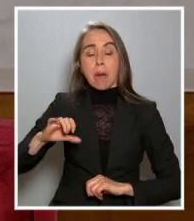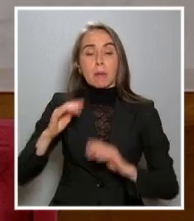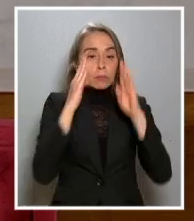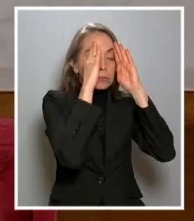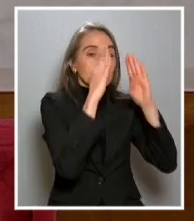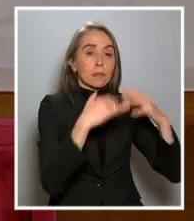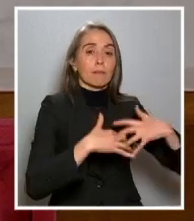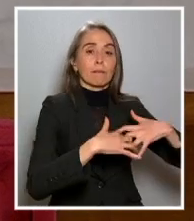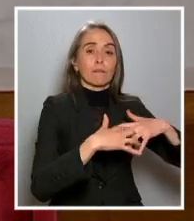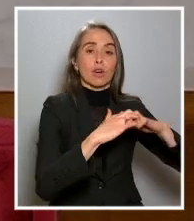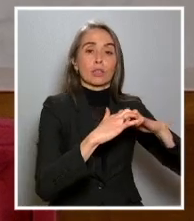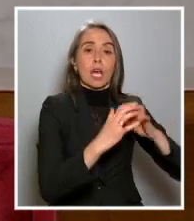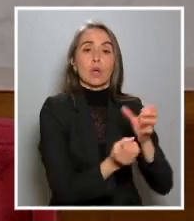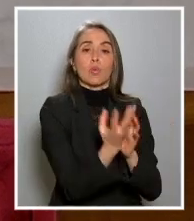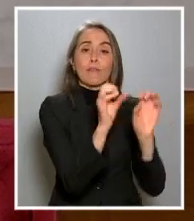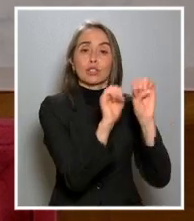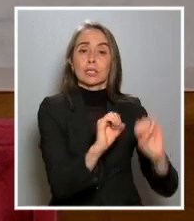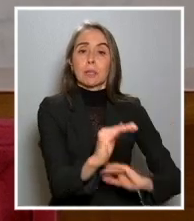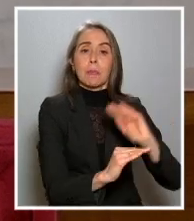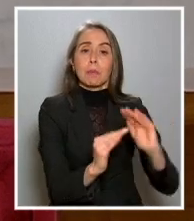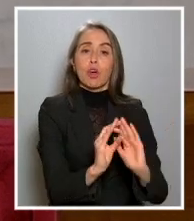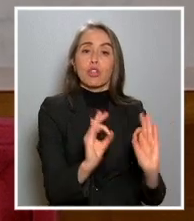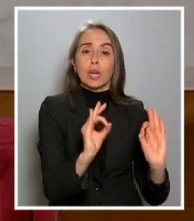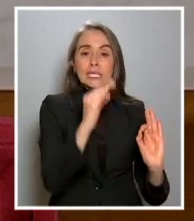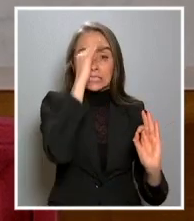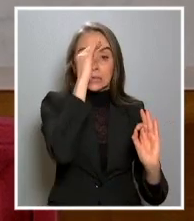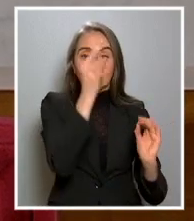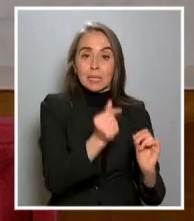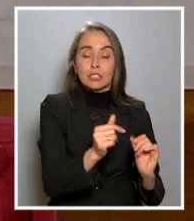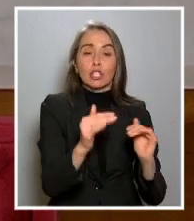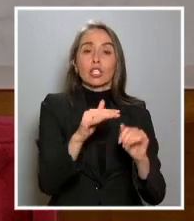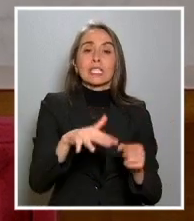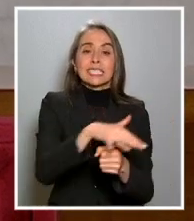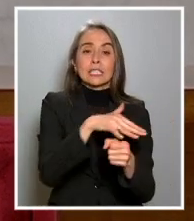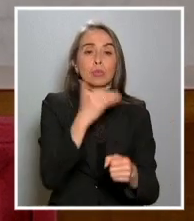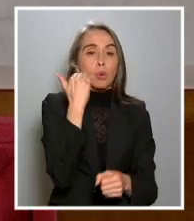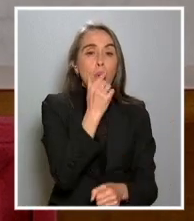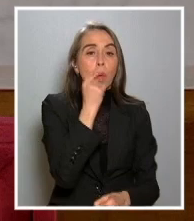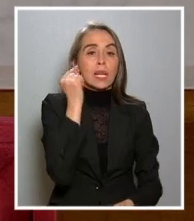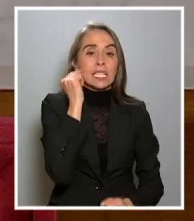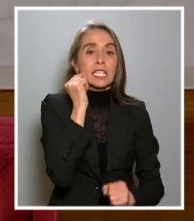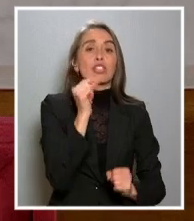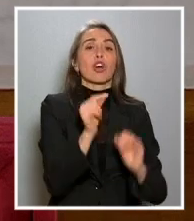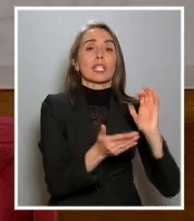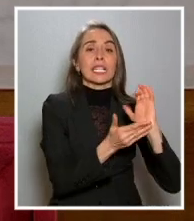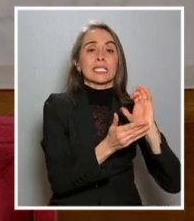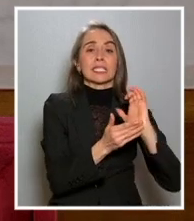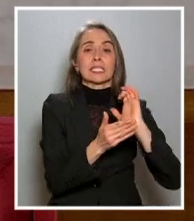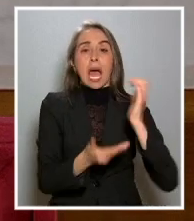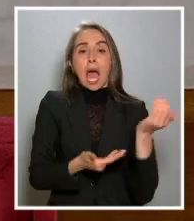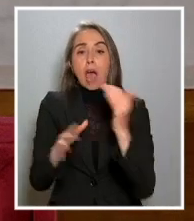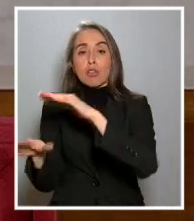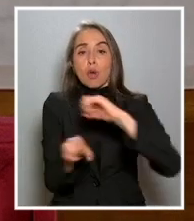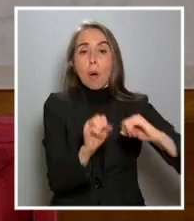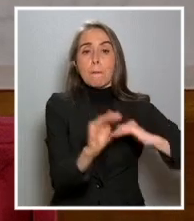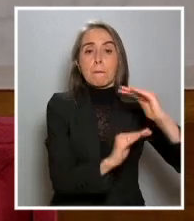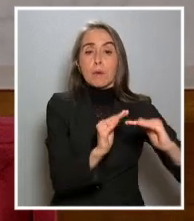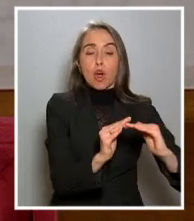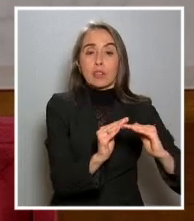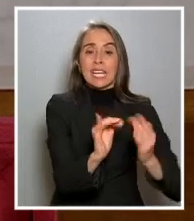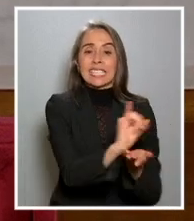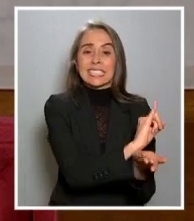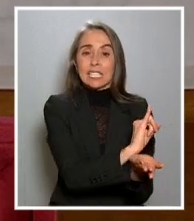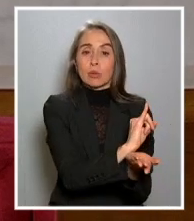fortalecer el nuevo sistema de protección especializada y la situación de los niños y niñas que están bajo la protección del Estado, debo decirlo,